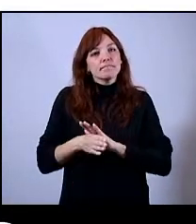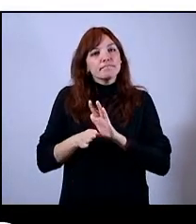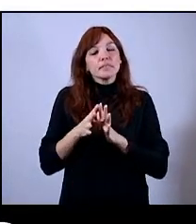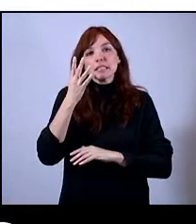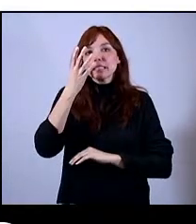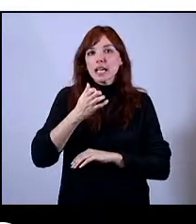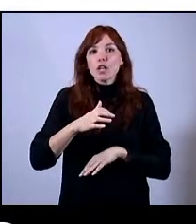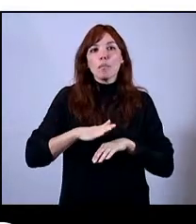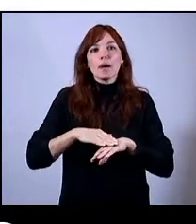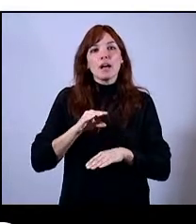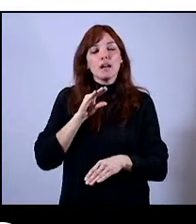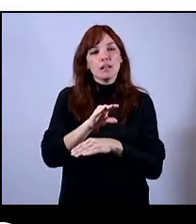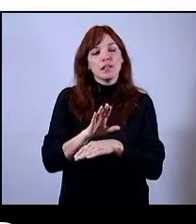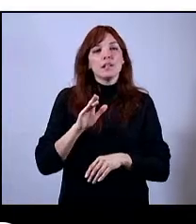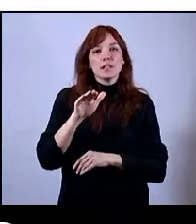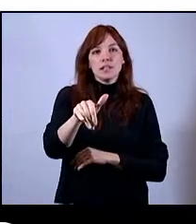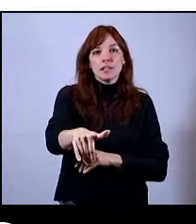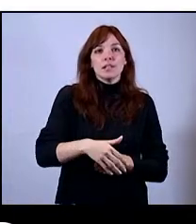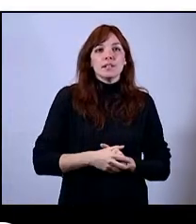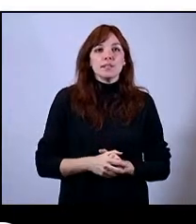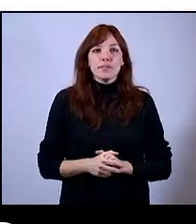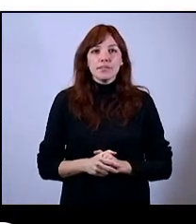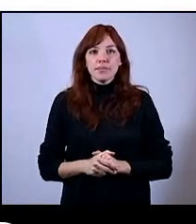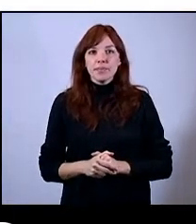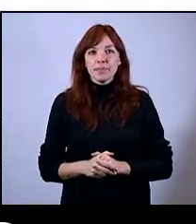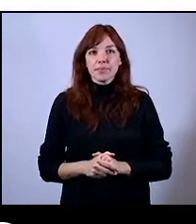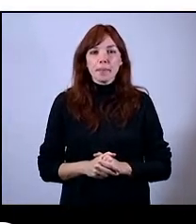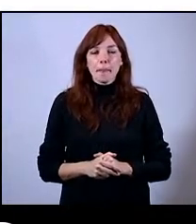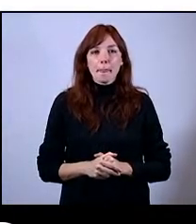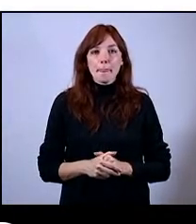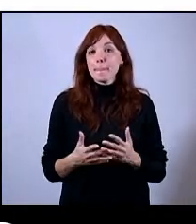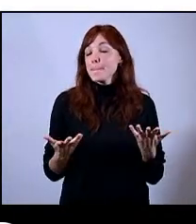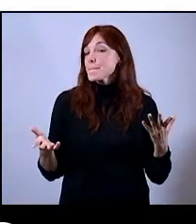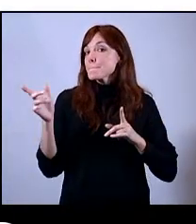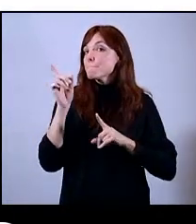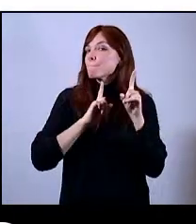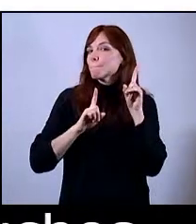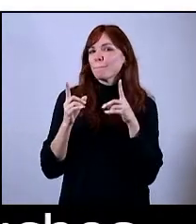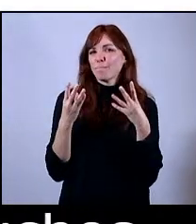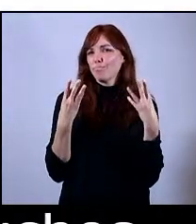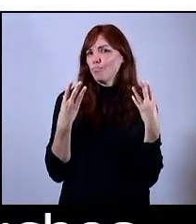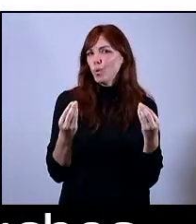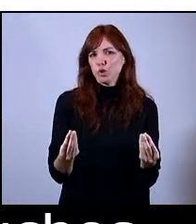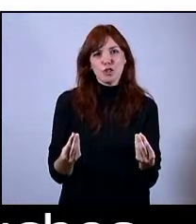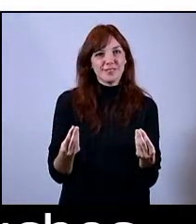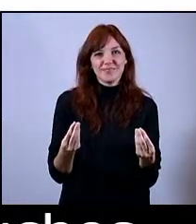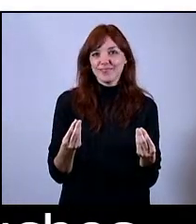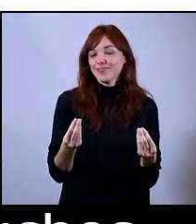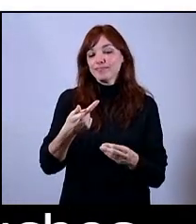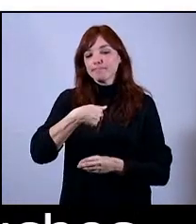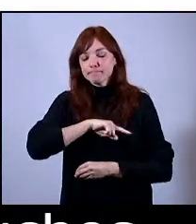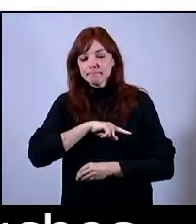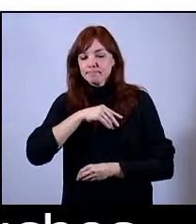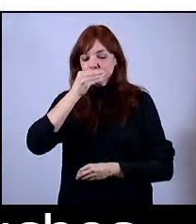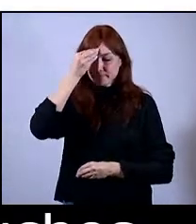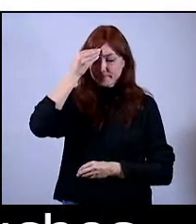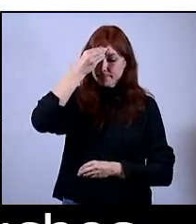de ayuda al campo? Son muchos los problemas que tiene el campo, muchos tenemos que